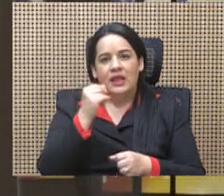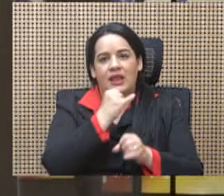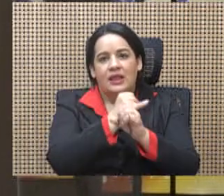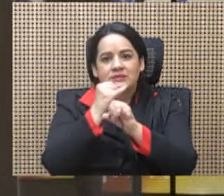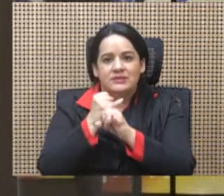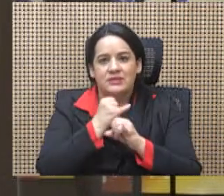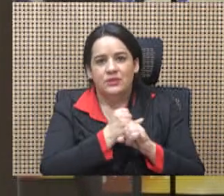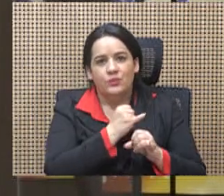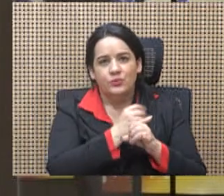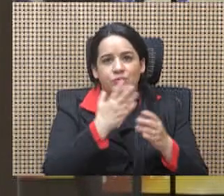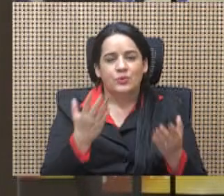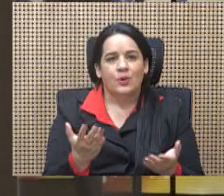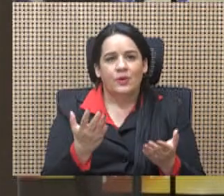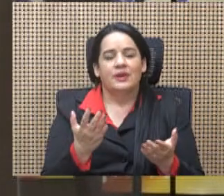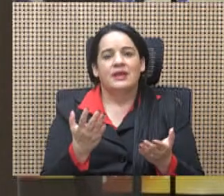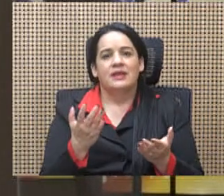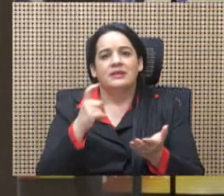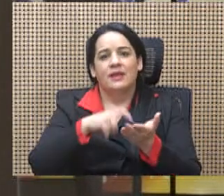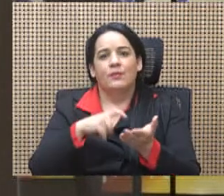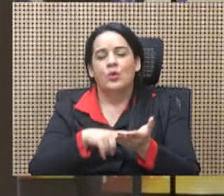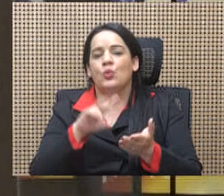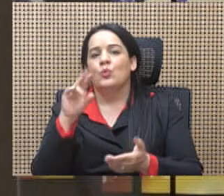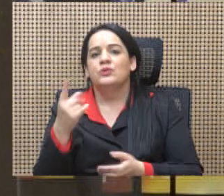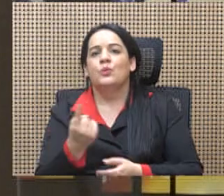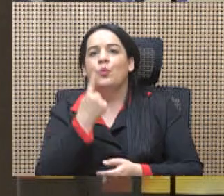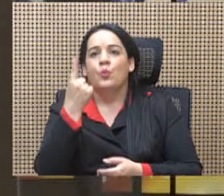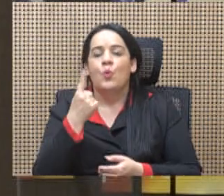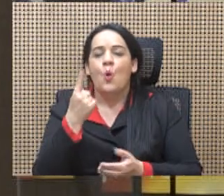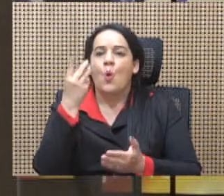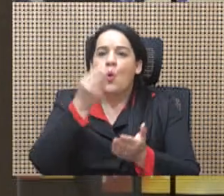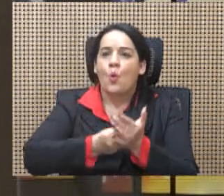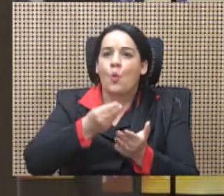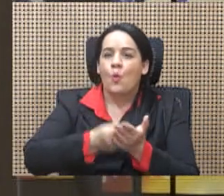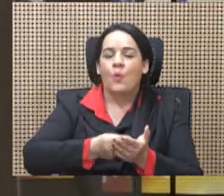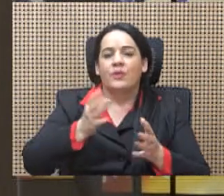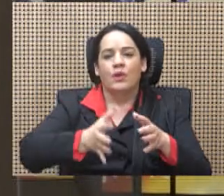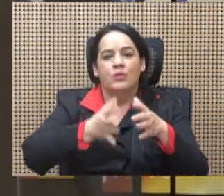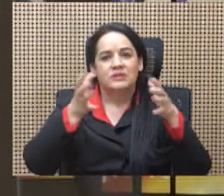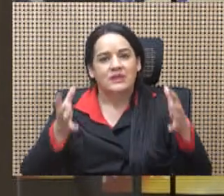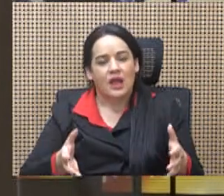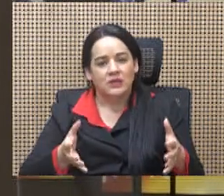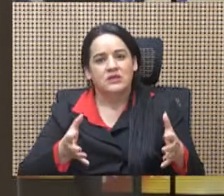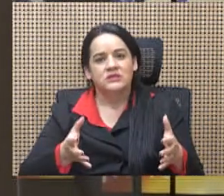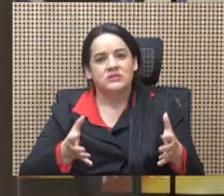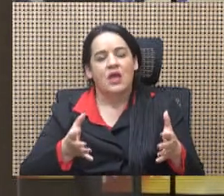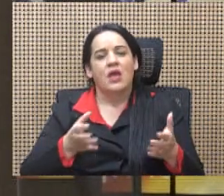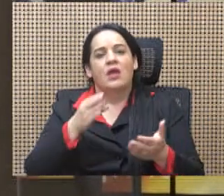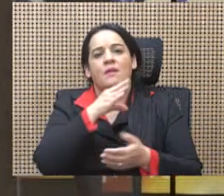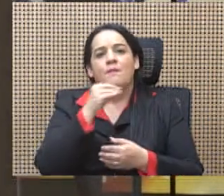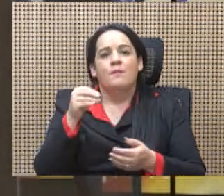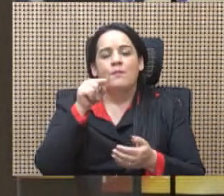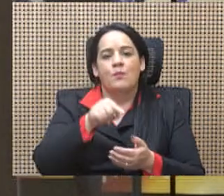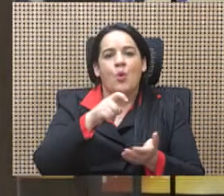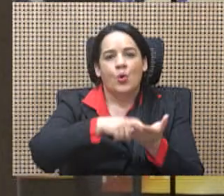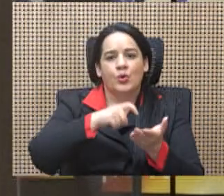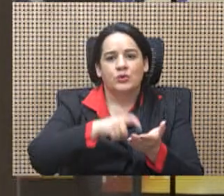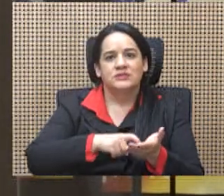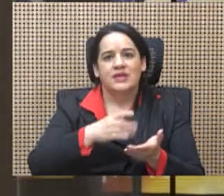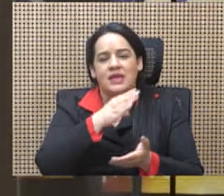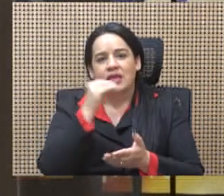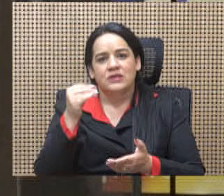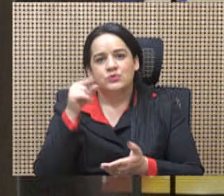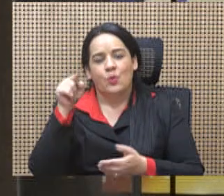único cóbrenle a los morosos a los grandes morosos que son el estado y esos señorones